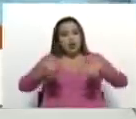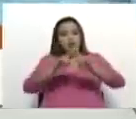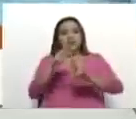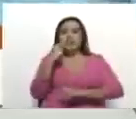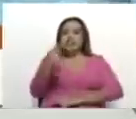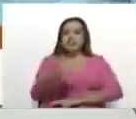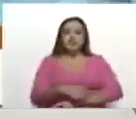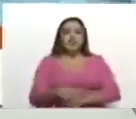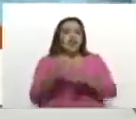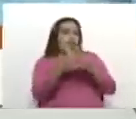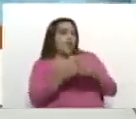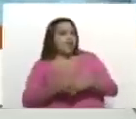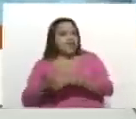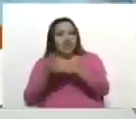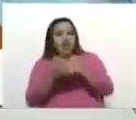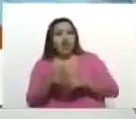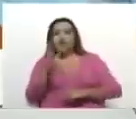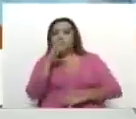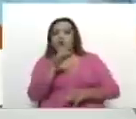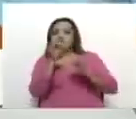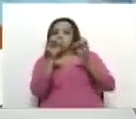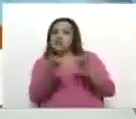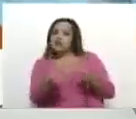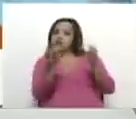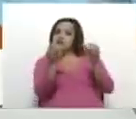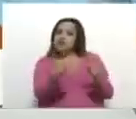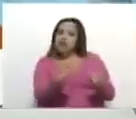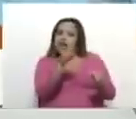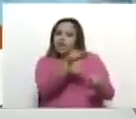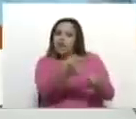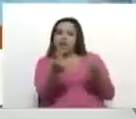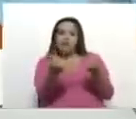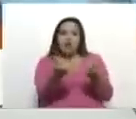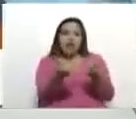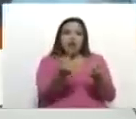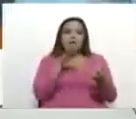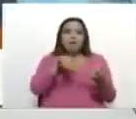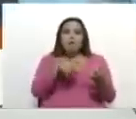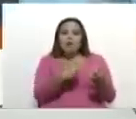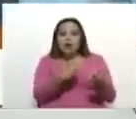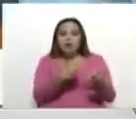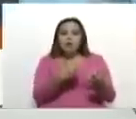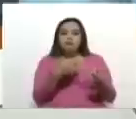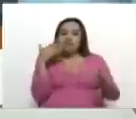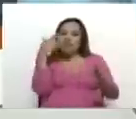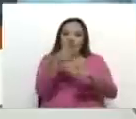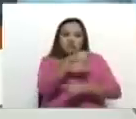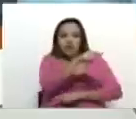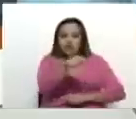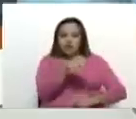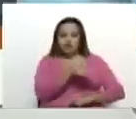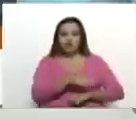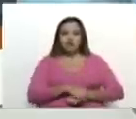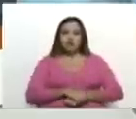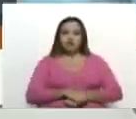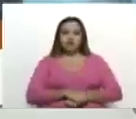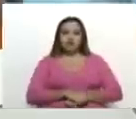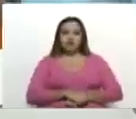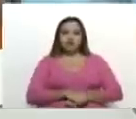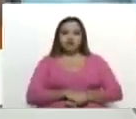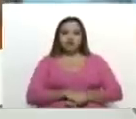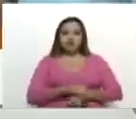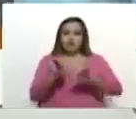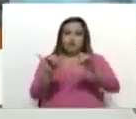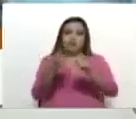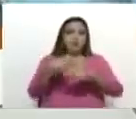Estados Unidos no garantiza la seguridad de esos fondos y podemos ir contra ellos por